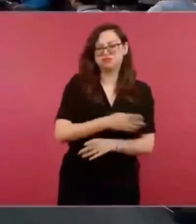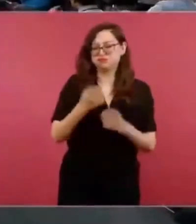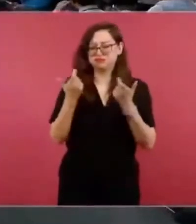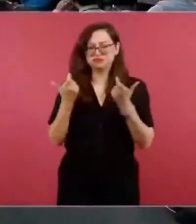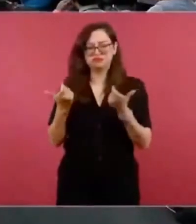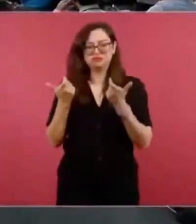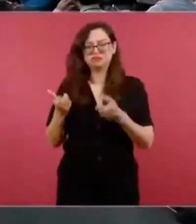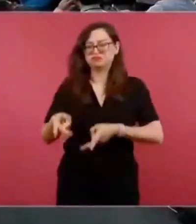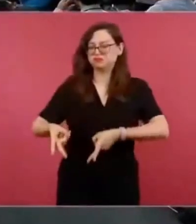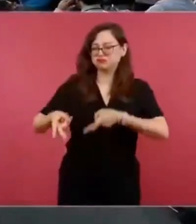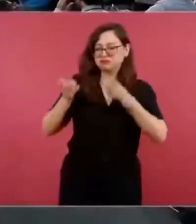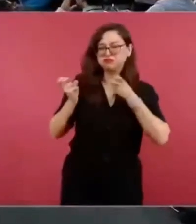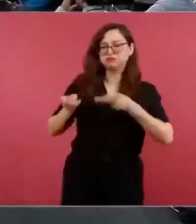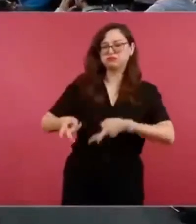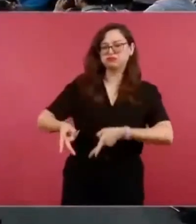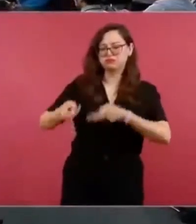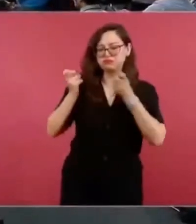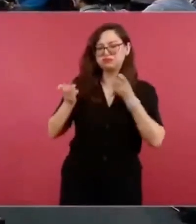más de lo que